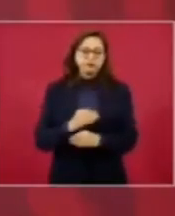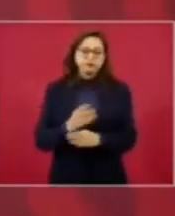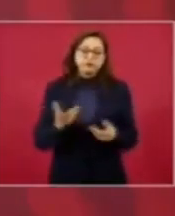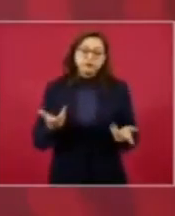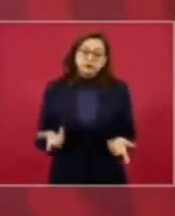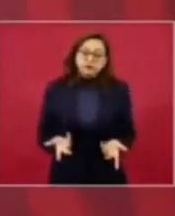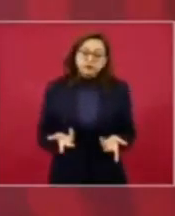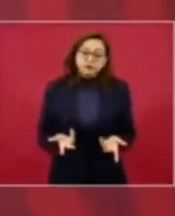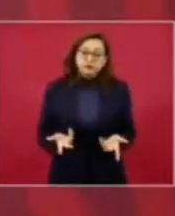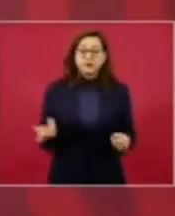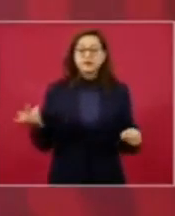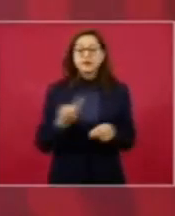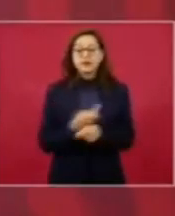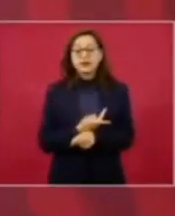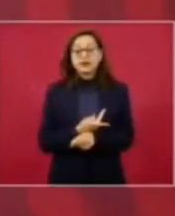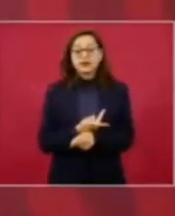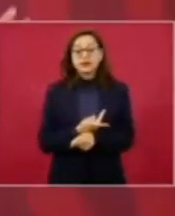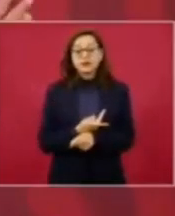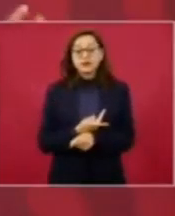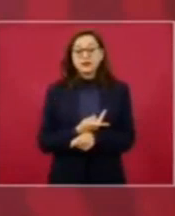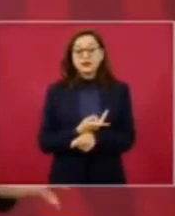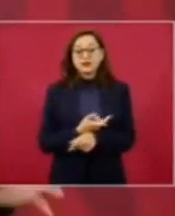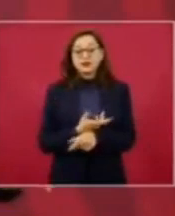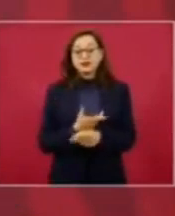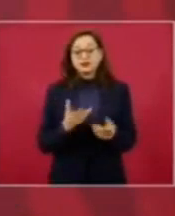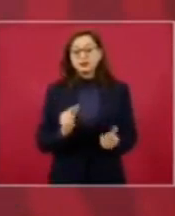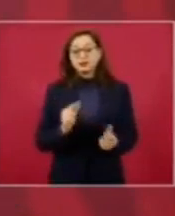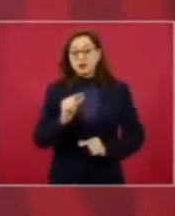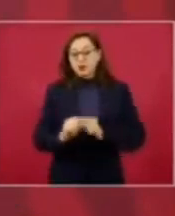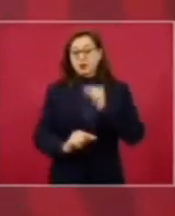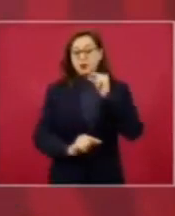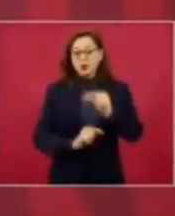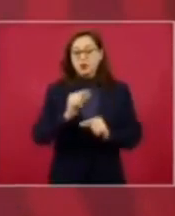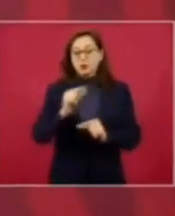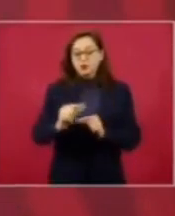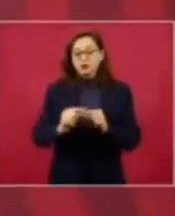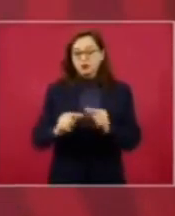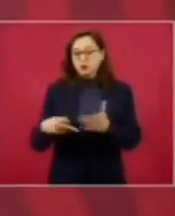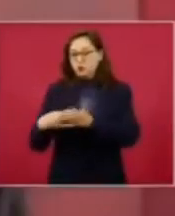pues cada quien se está colocando